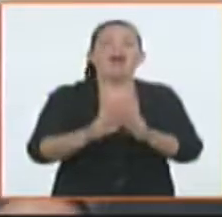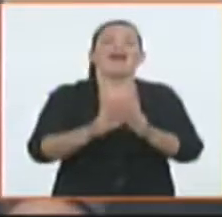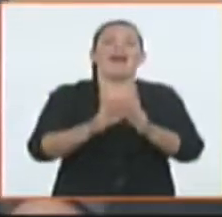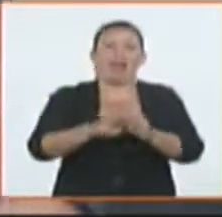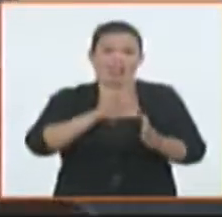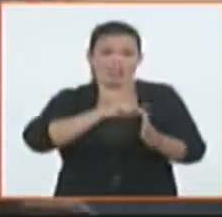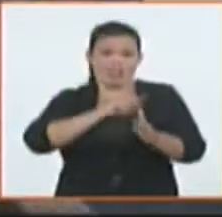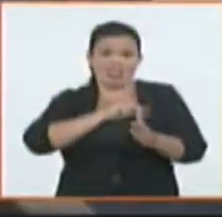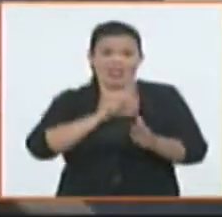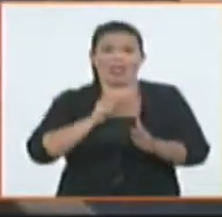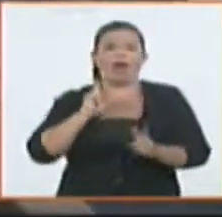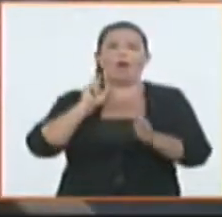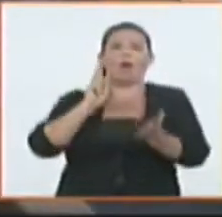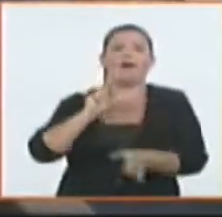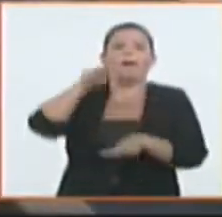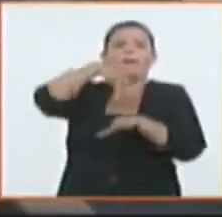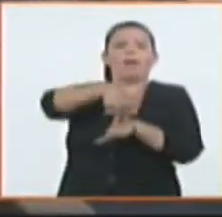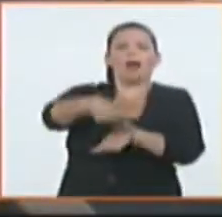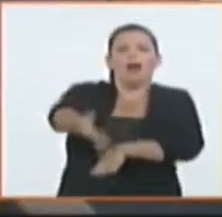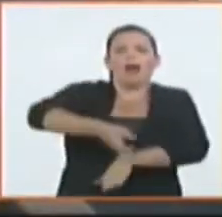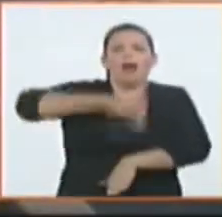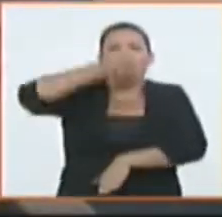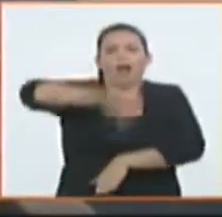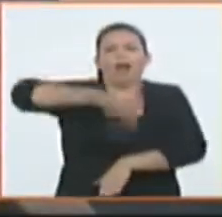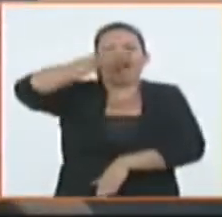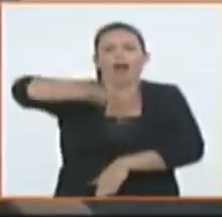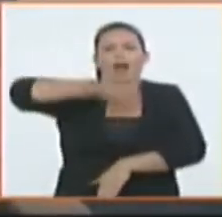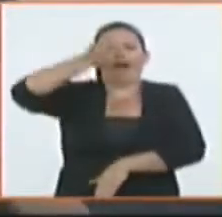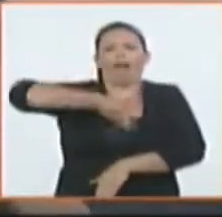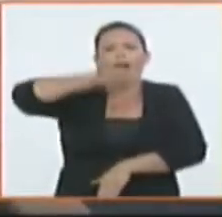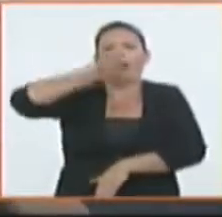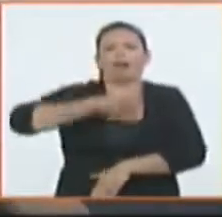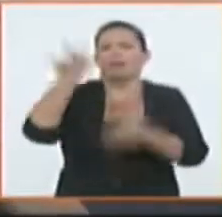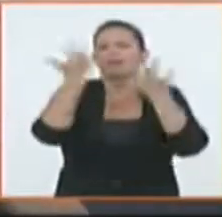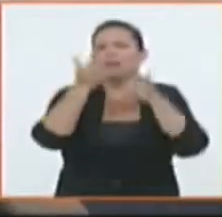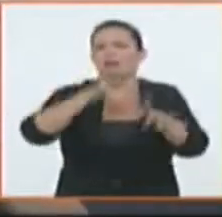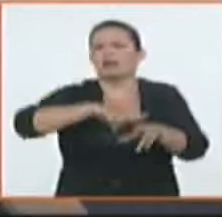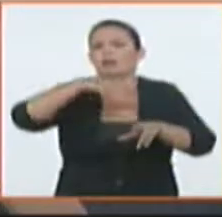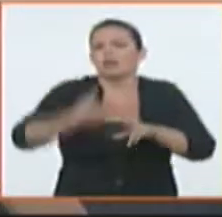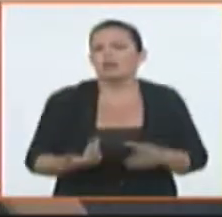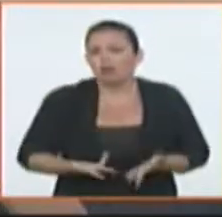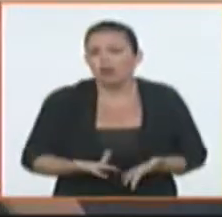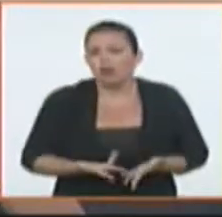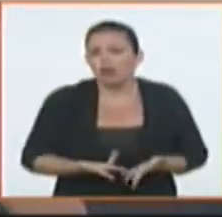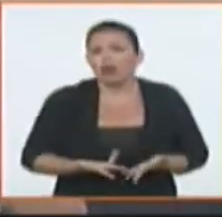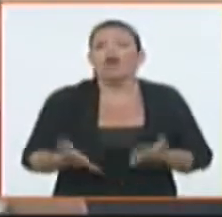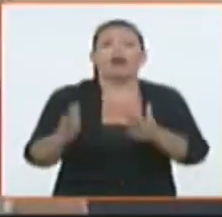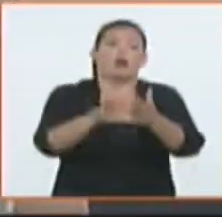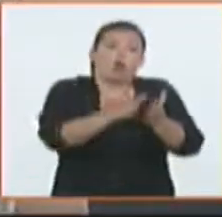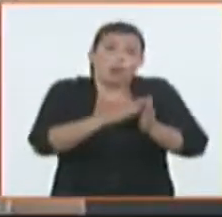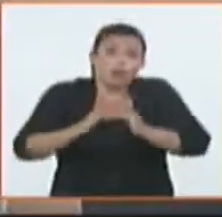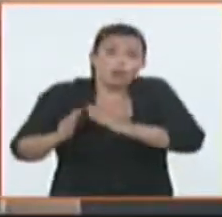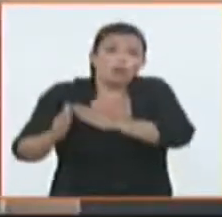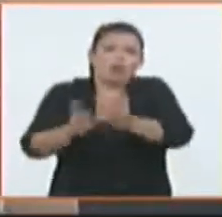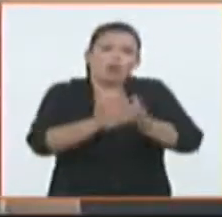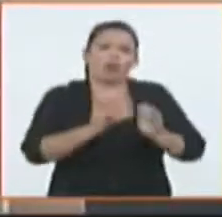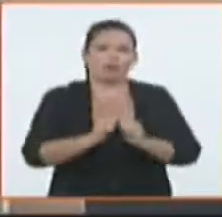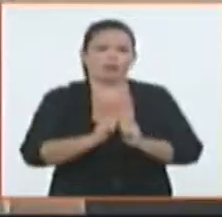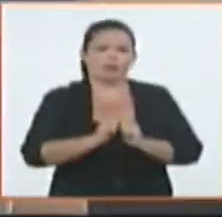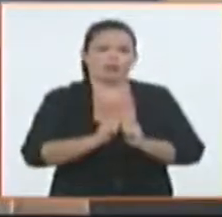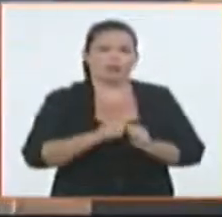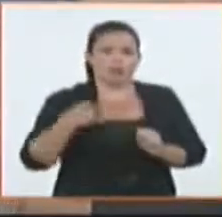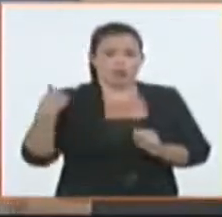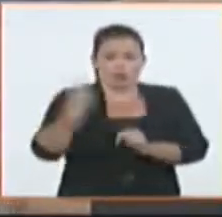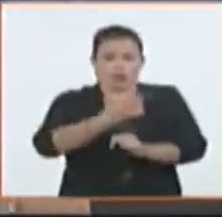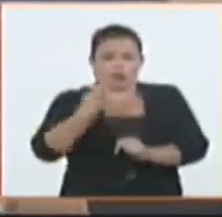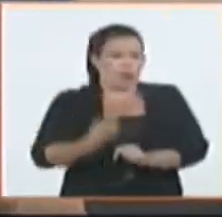pueblo. Si lo que aprueba la Asamblea está en función de eso, estamos aprobando cosas en función del pueblo, y entonces el pueblo